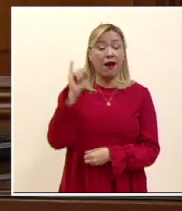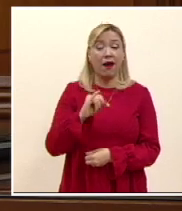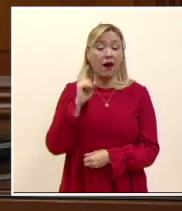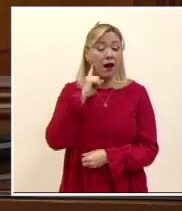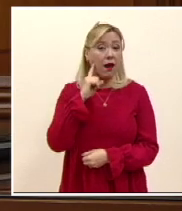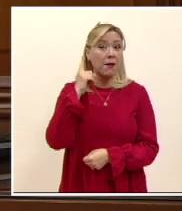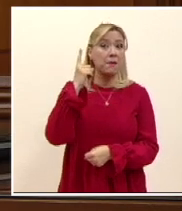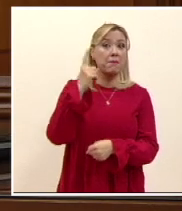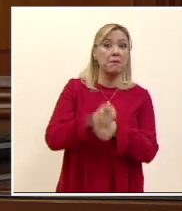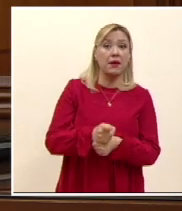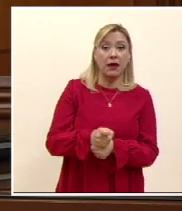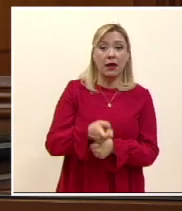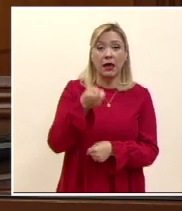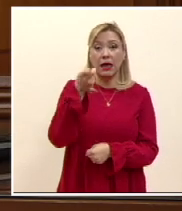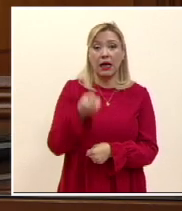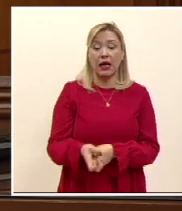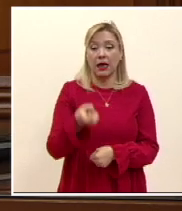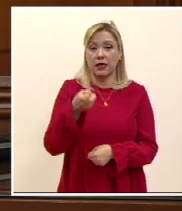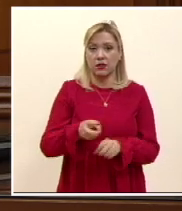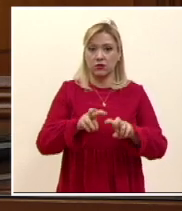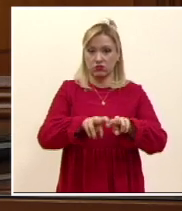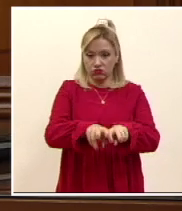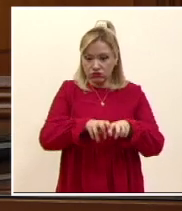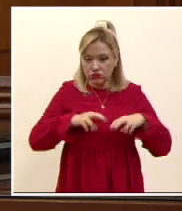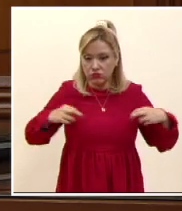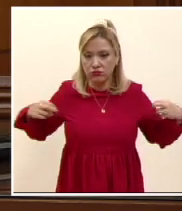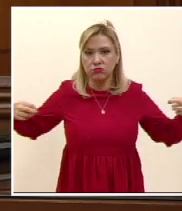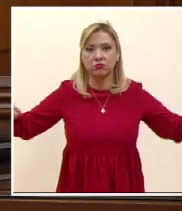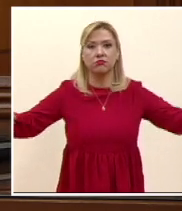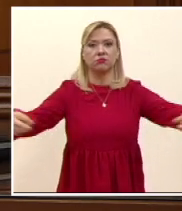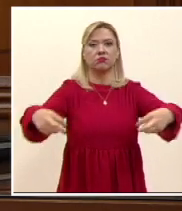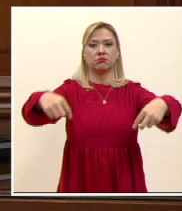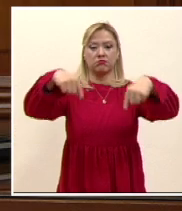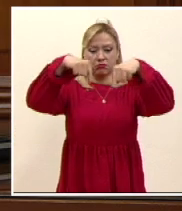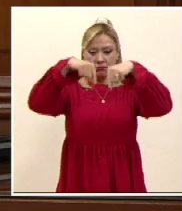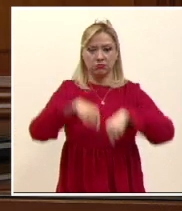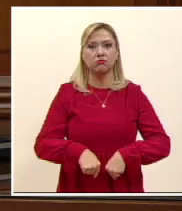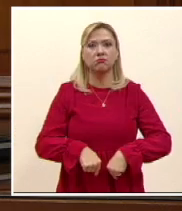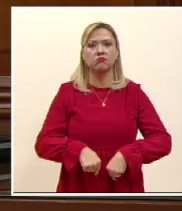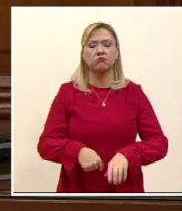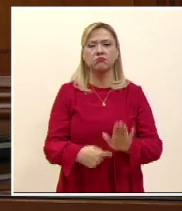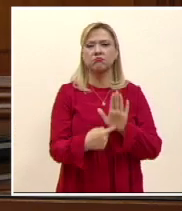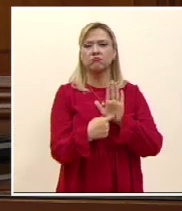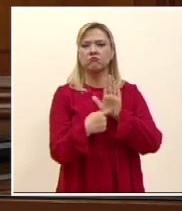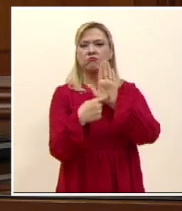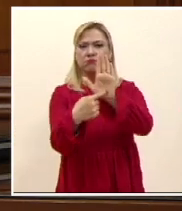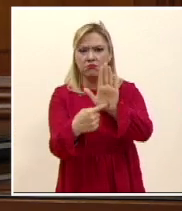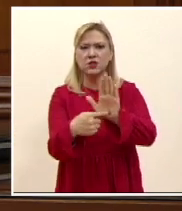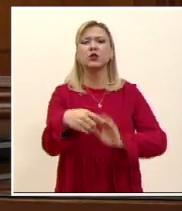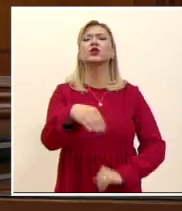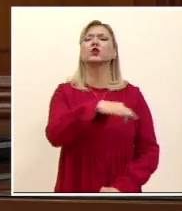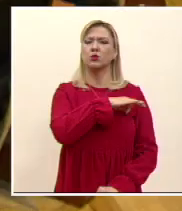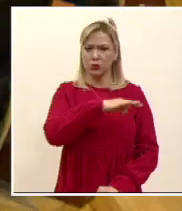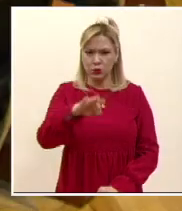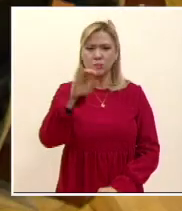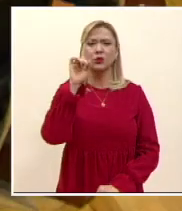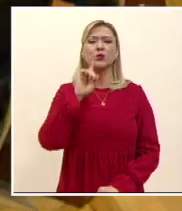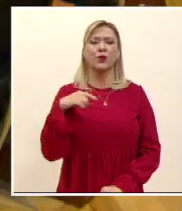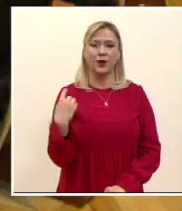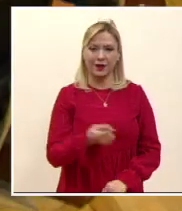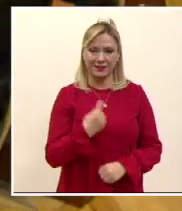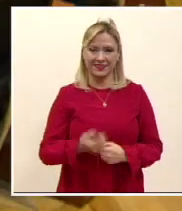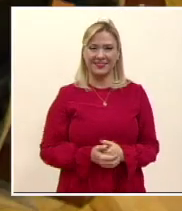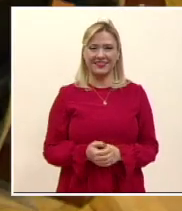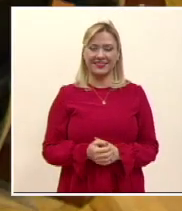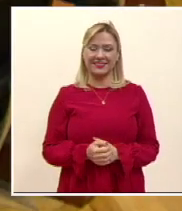la herradura de este tribunal pleno, demostrando y demostrándonos que sí podemos.